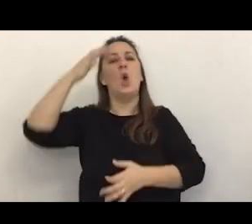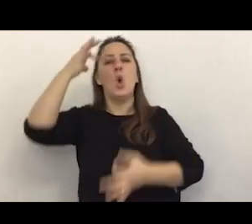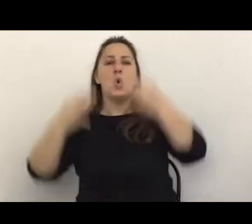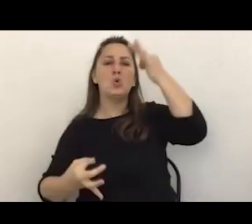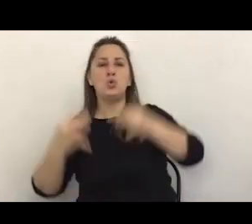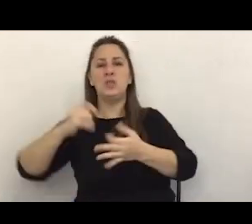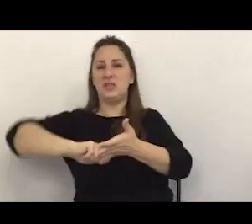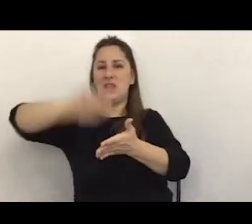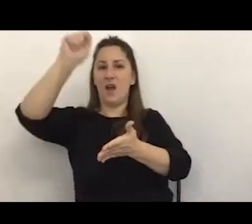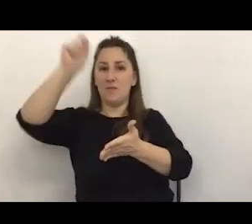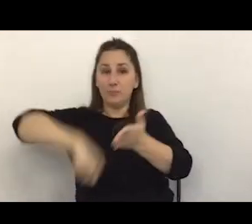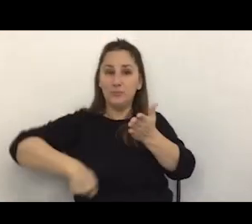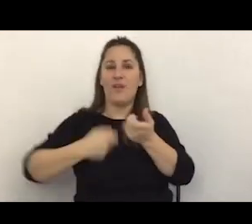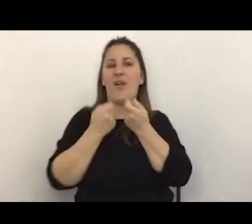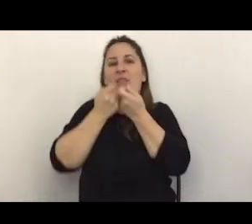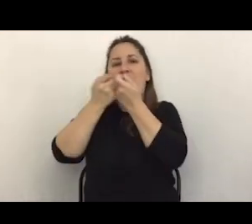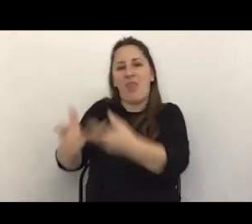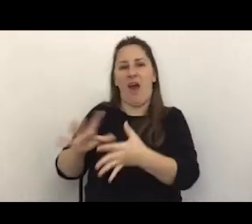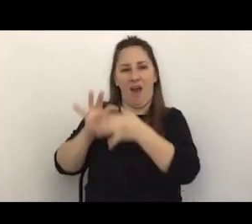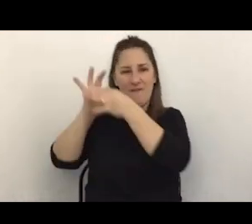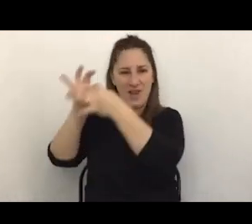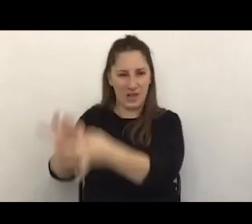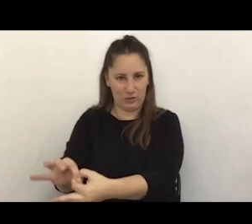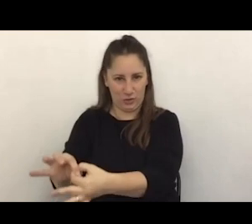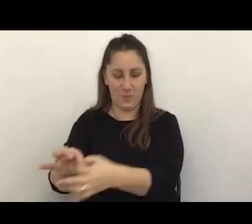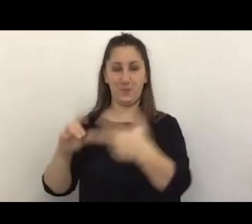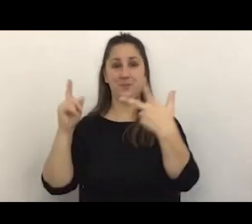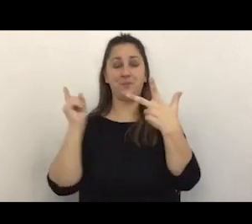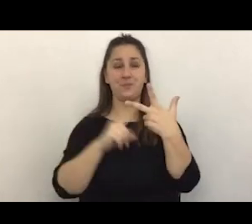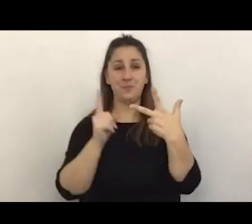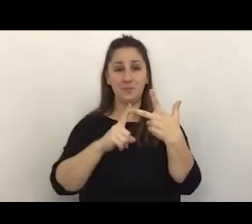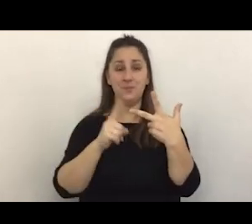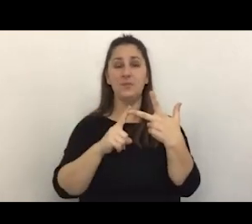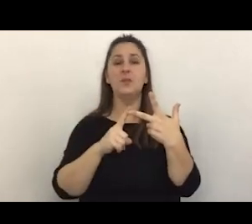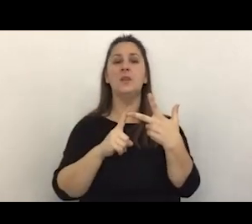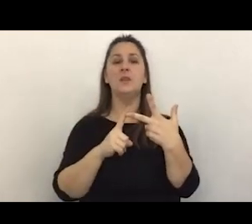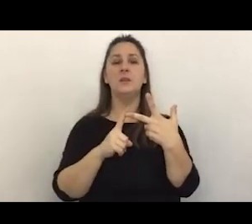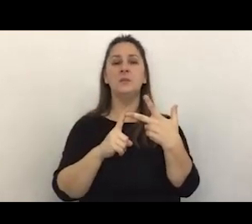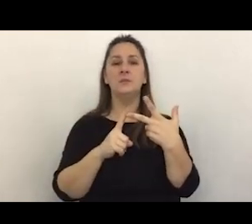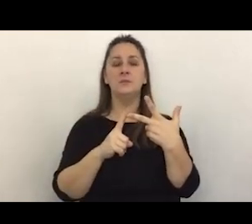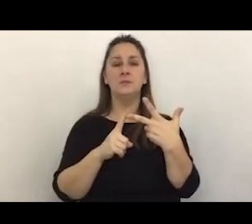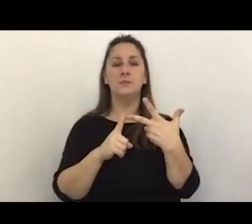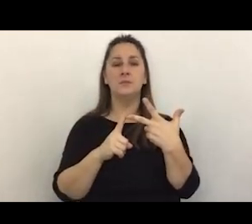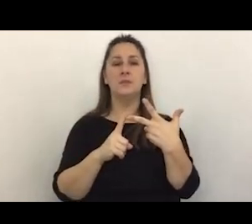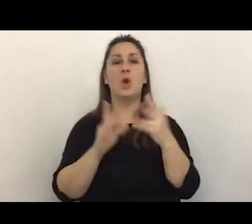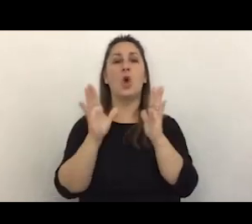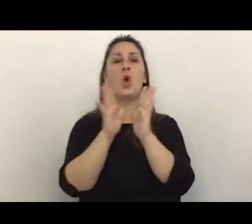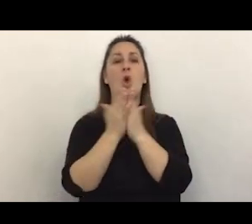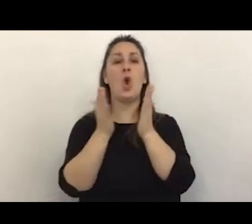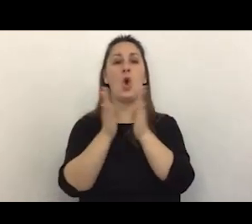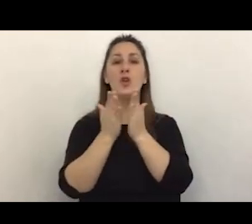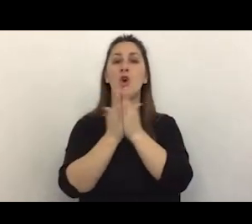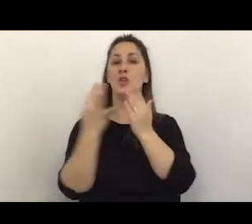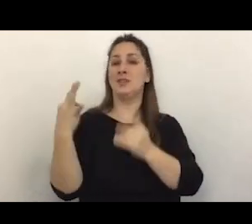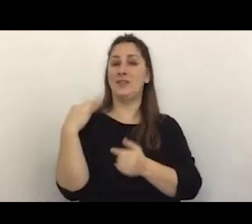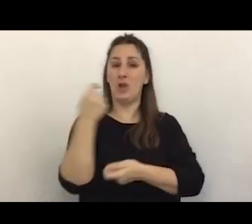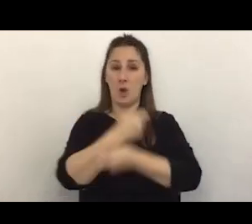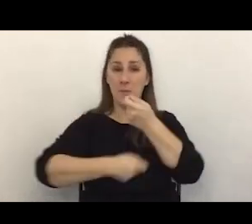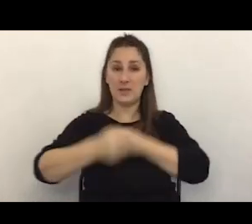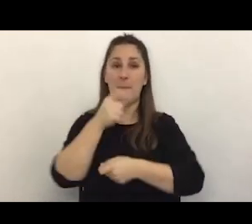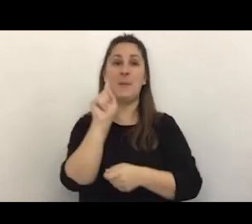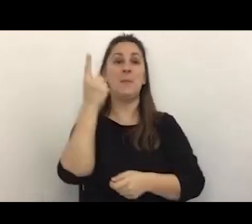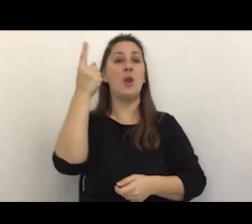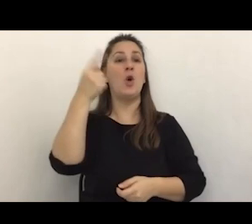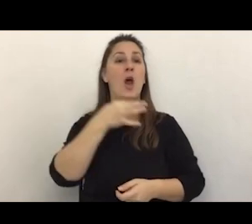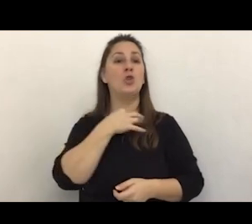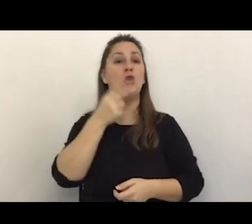filiación. Y finalmente, la incorporación del Código Civil y Comercial a partir del 1 de agosto del